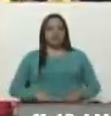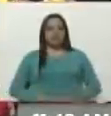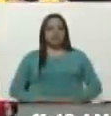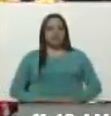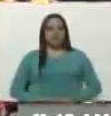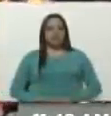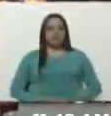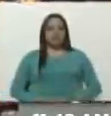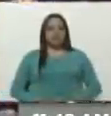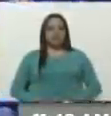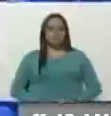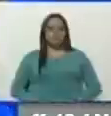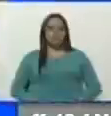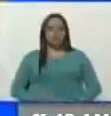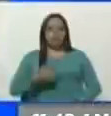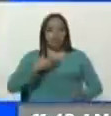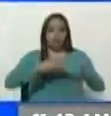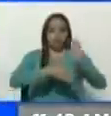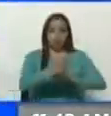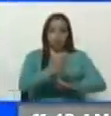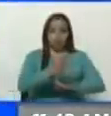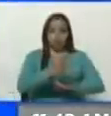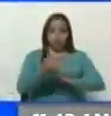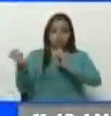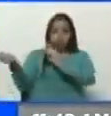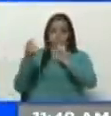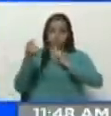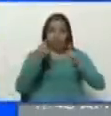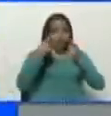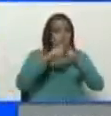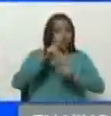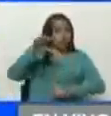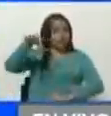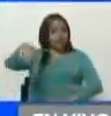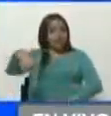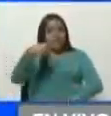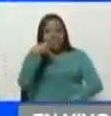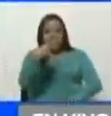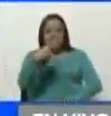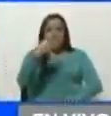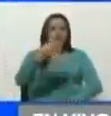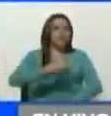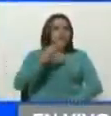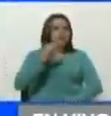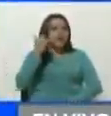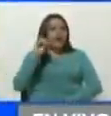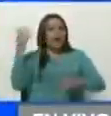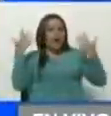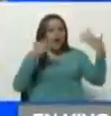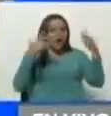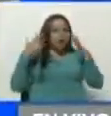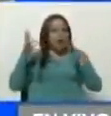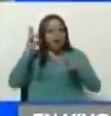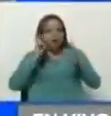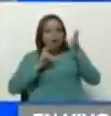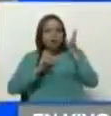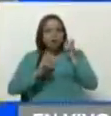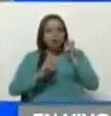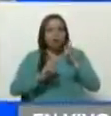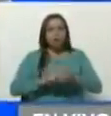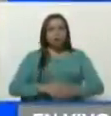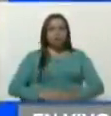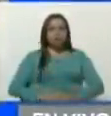Cuando yo estoy en las conferencias en otros países, digo eso, y siempre hay ese aplauso. Ese aplauso no es